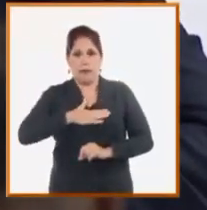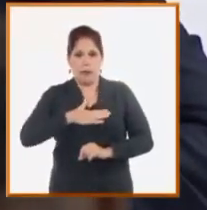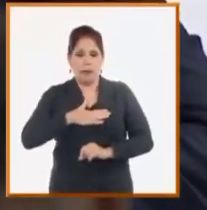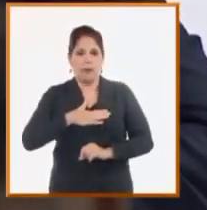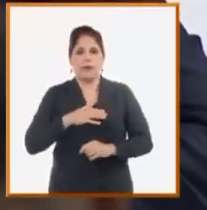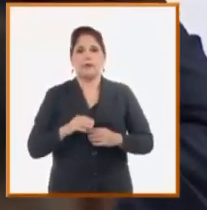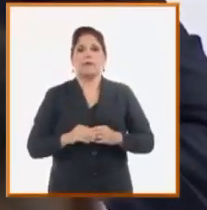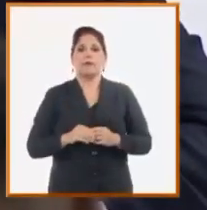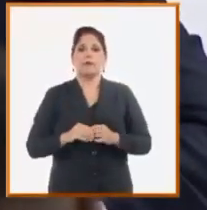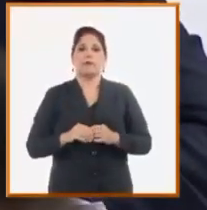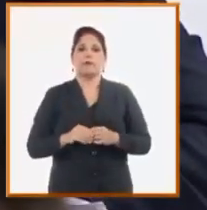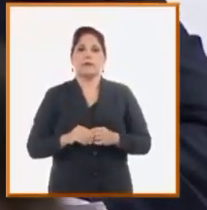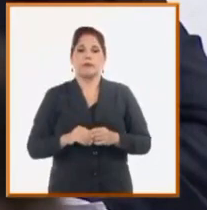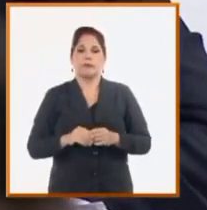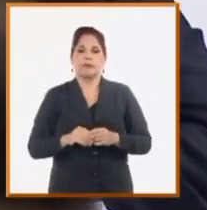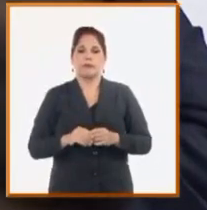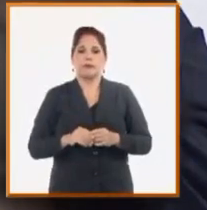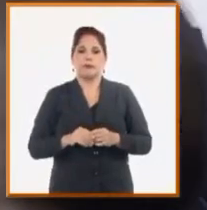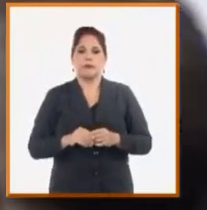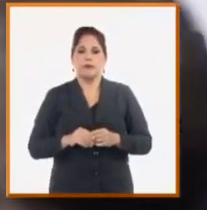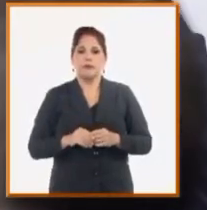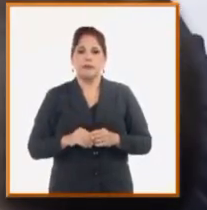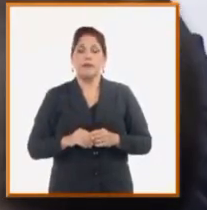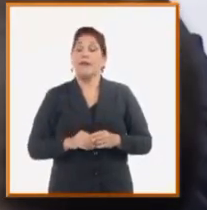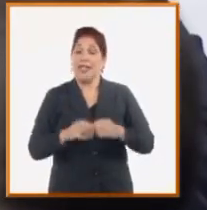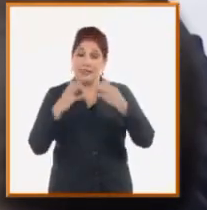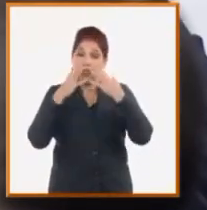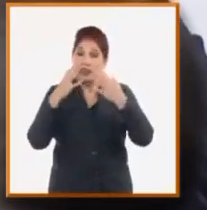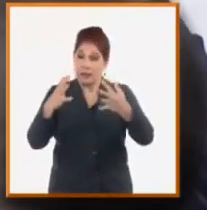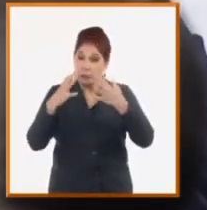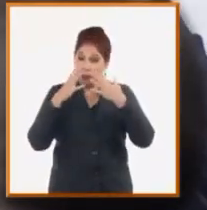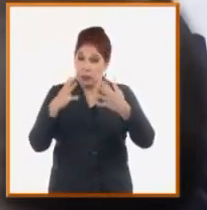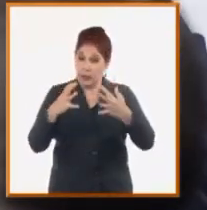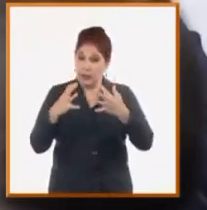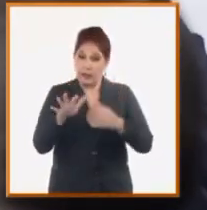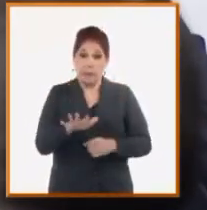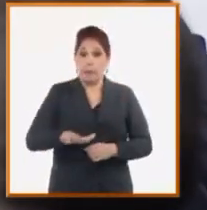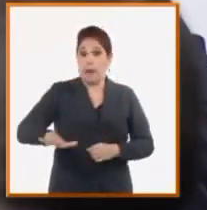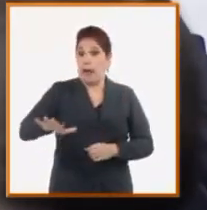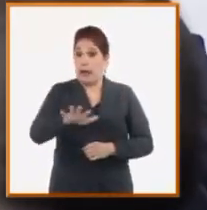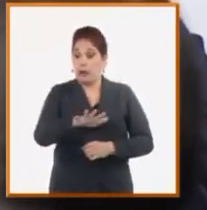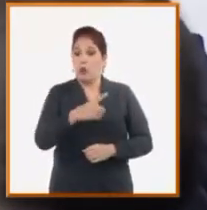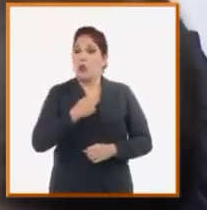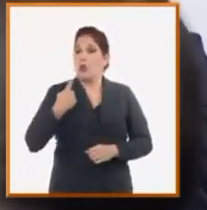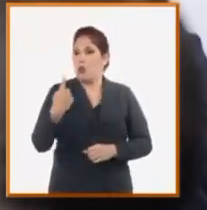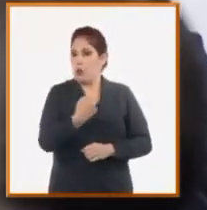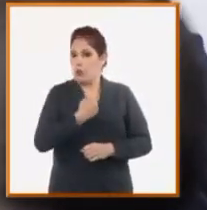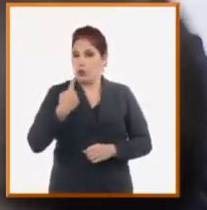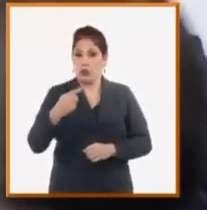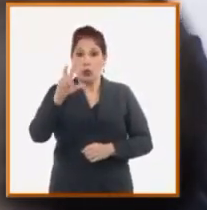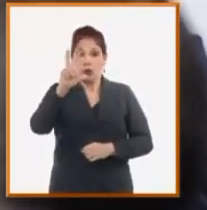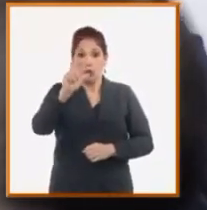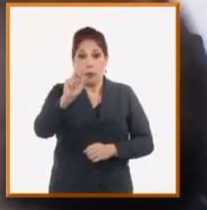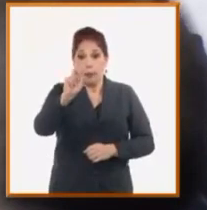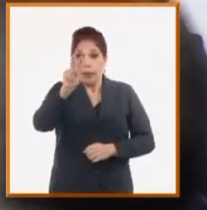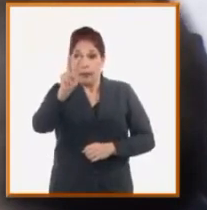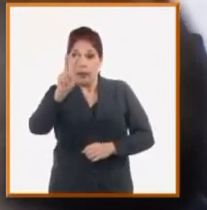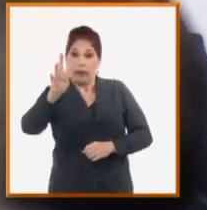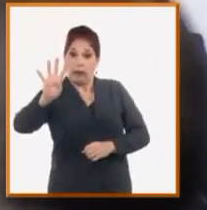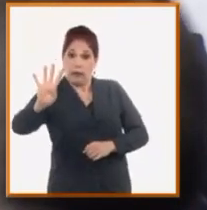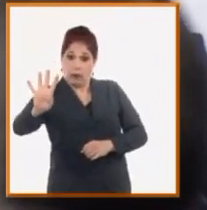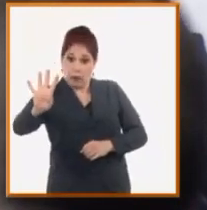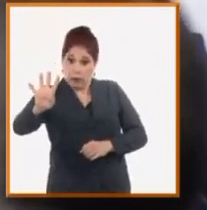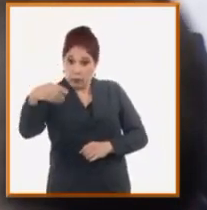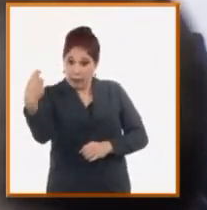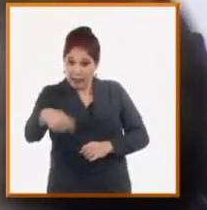estatal, y lo necesario que resulta que nosotros en el 2024